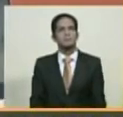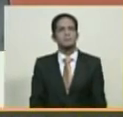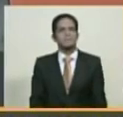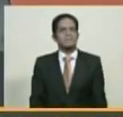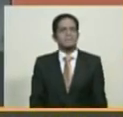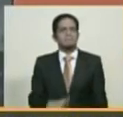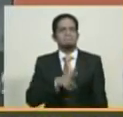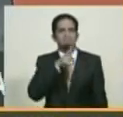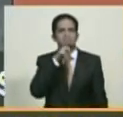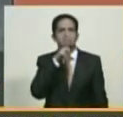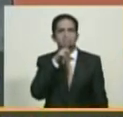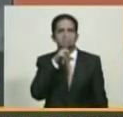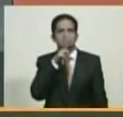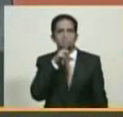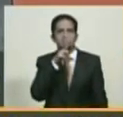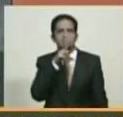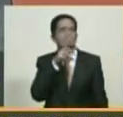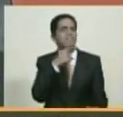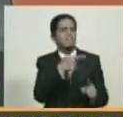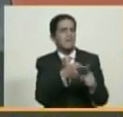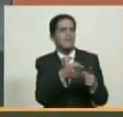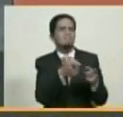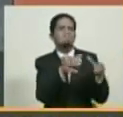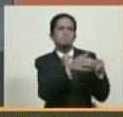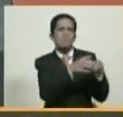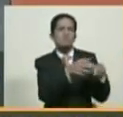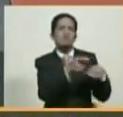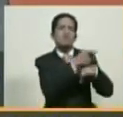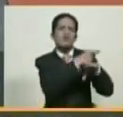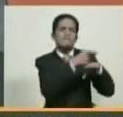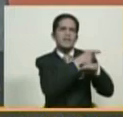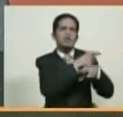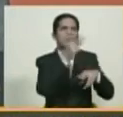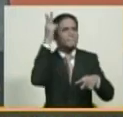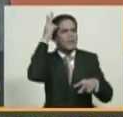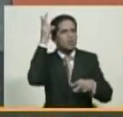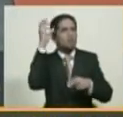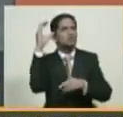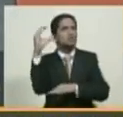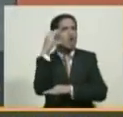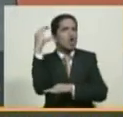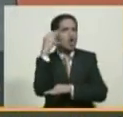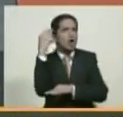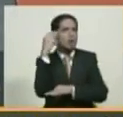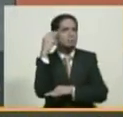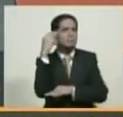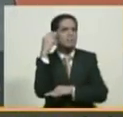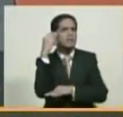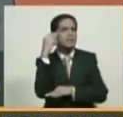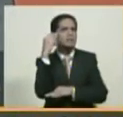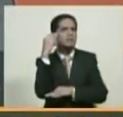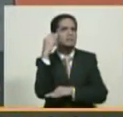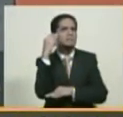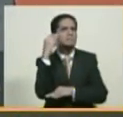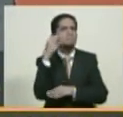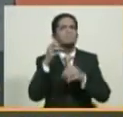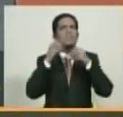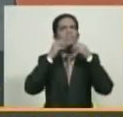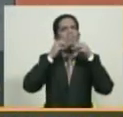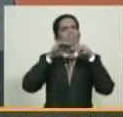asco que los centros de poder de Perú, de Ecuador, de Colombia, se hayan dedicado a sembrar en su